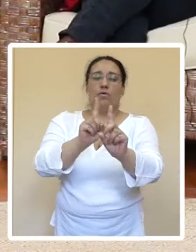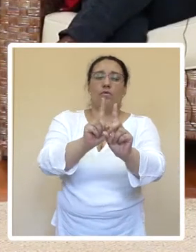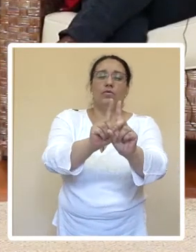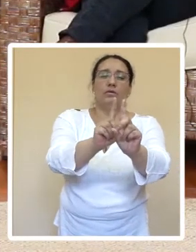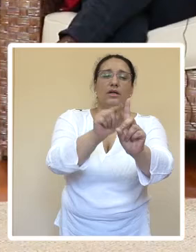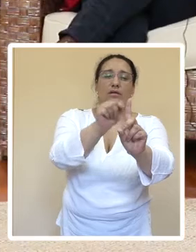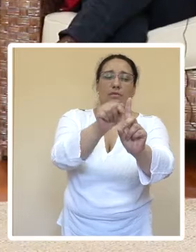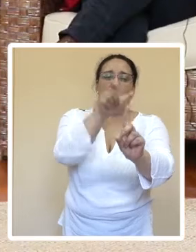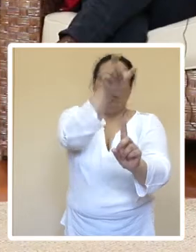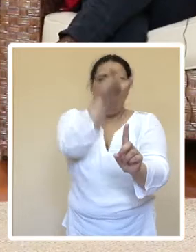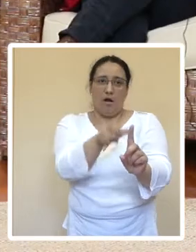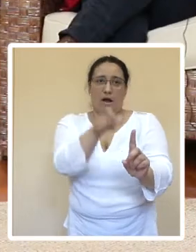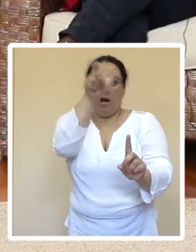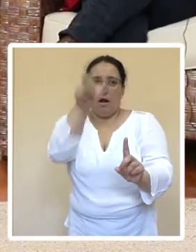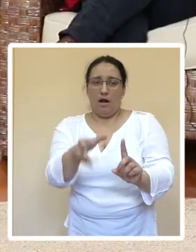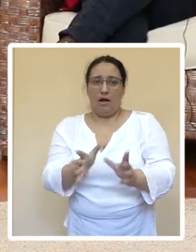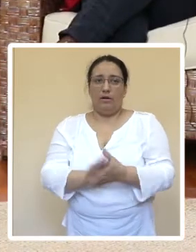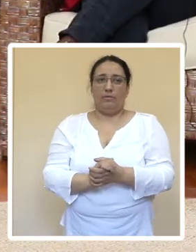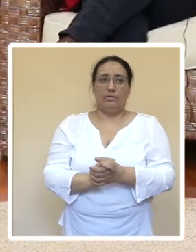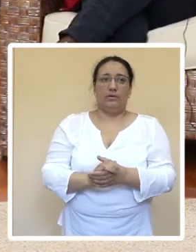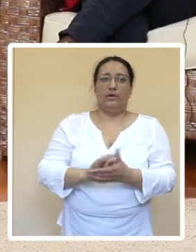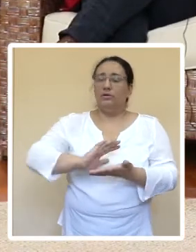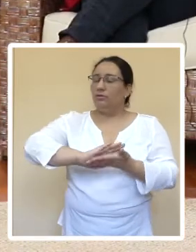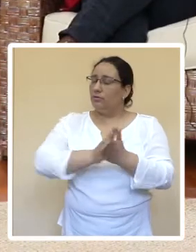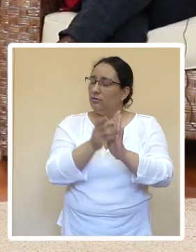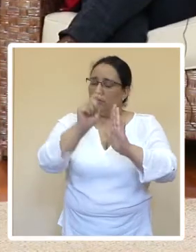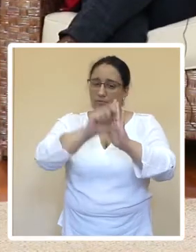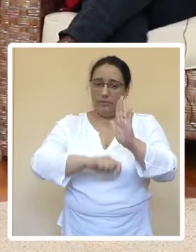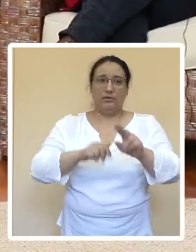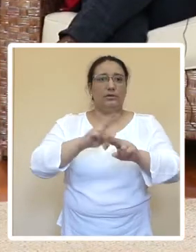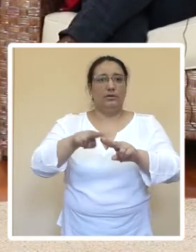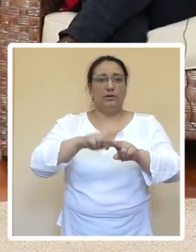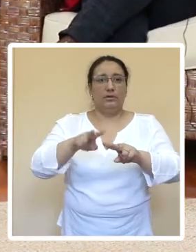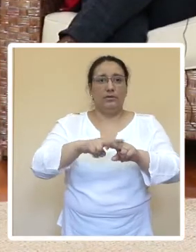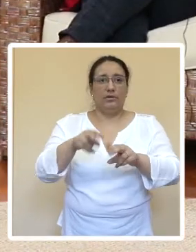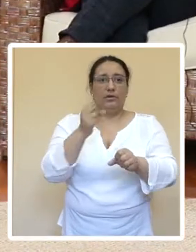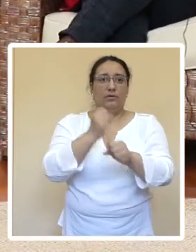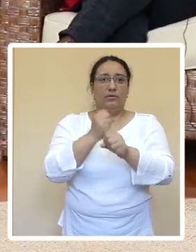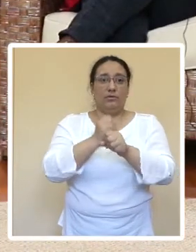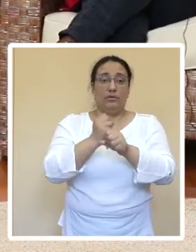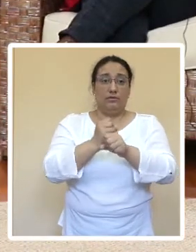todos los meses estamos realizando, en conjunto con la psicóloga de la oficina de